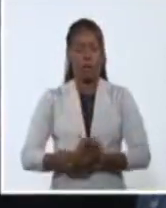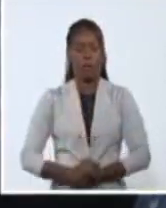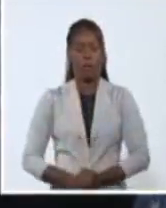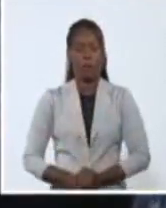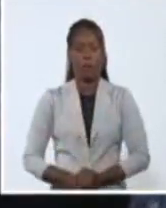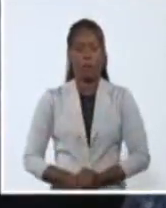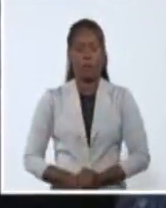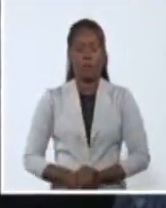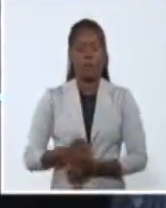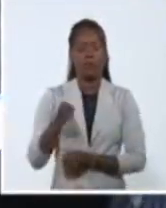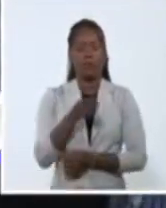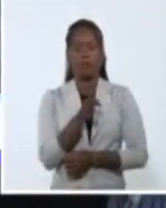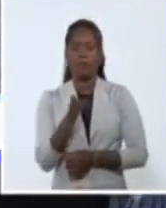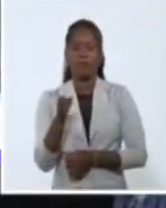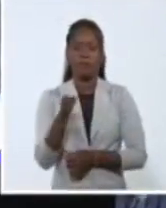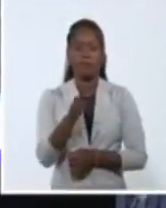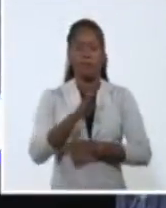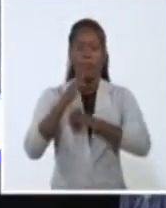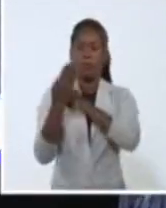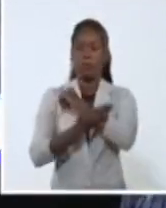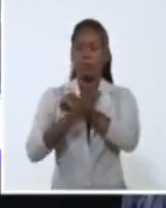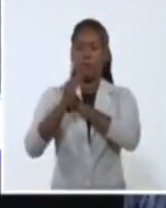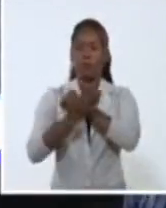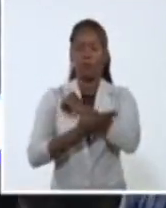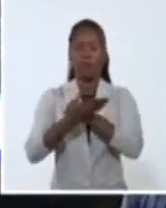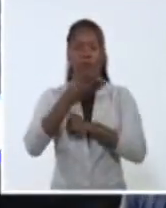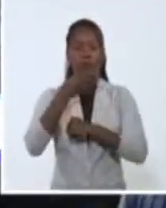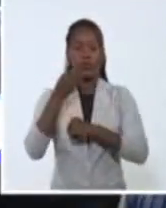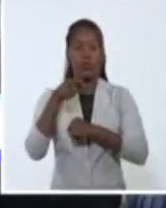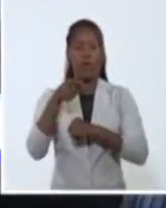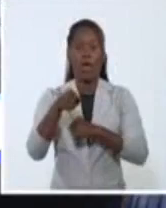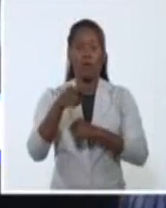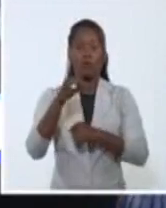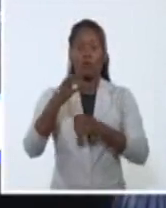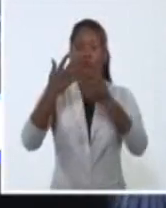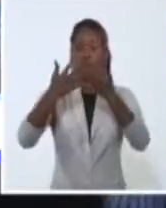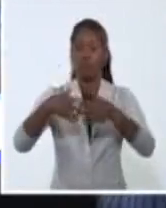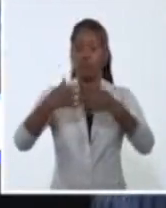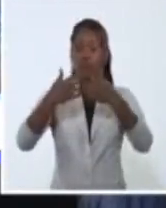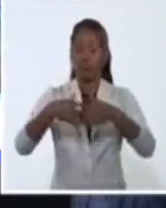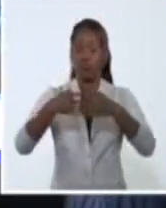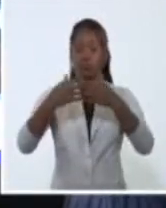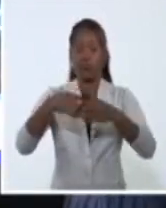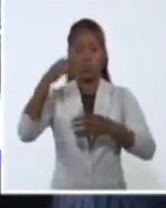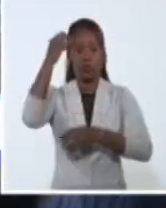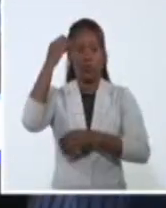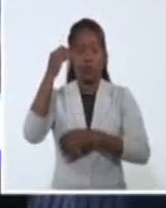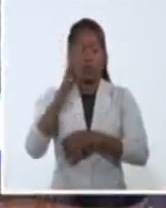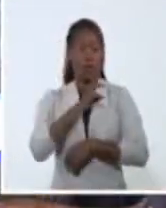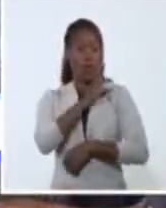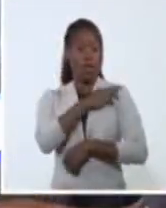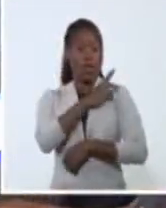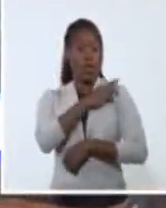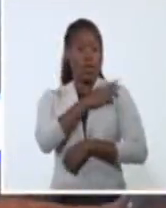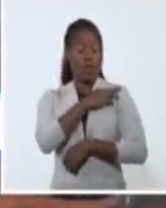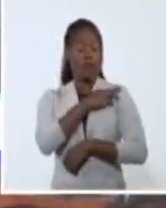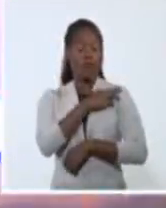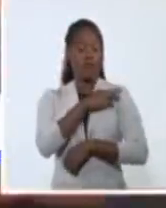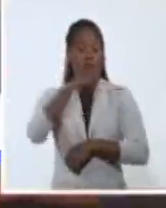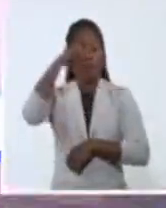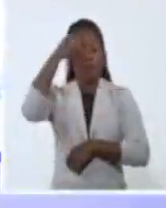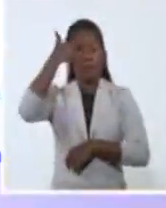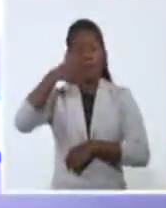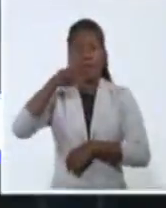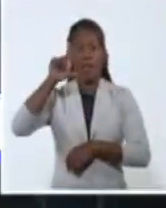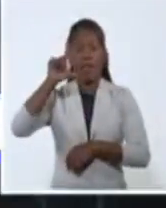A desarrollar una zafra azucarera eficiente para sustituir importaciones al país, instó el miembro del Buró Político y vicepresidente cubano Salvador